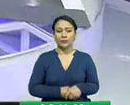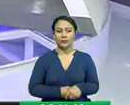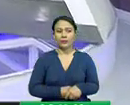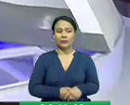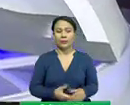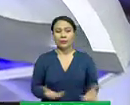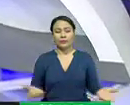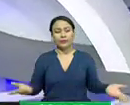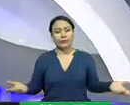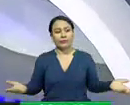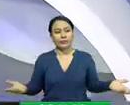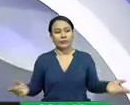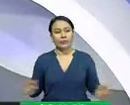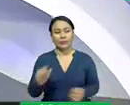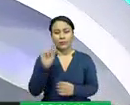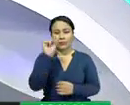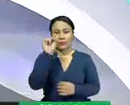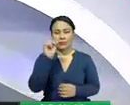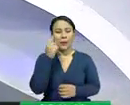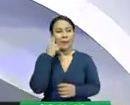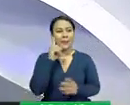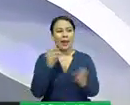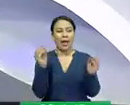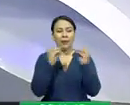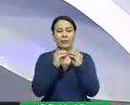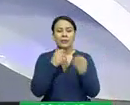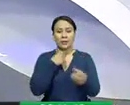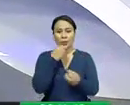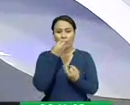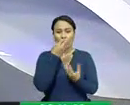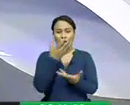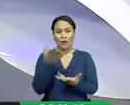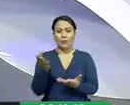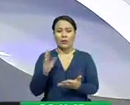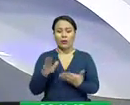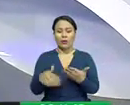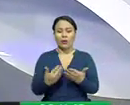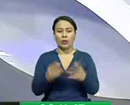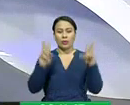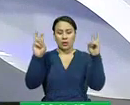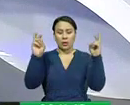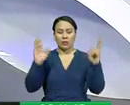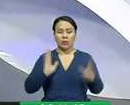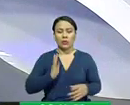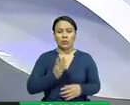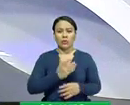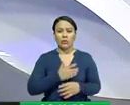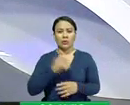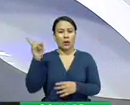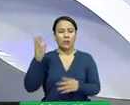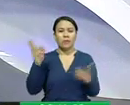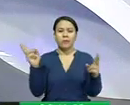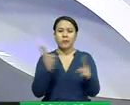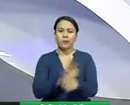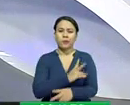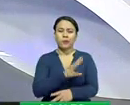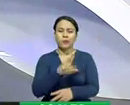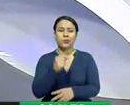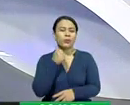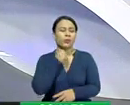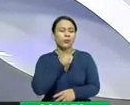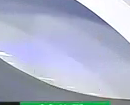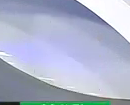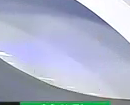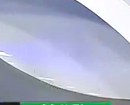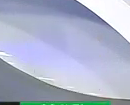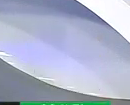bueno tal vez solo como corolario a esta primera parte de nuestro informativo a propósito de estos hechos delictivos de asalto atracos